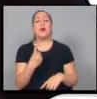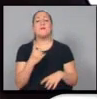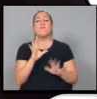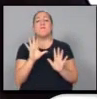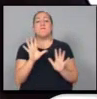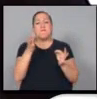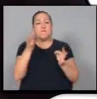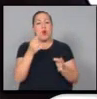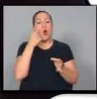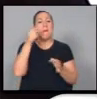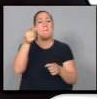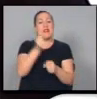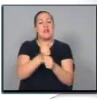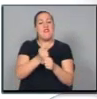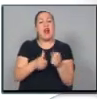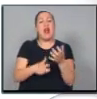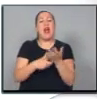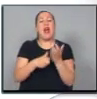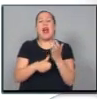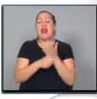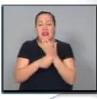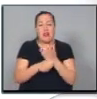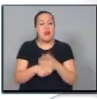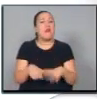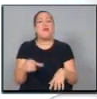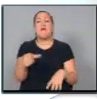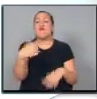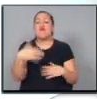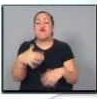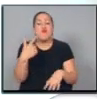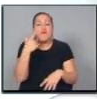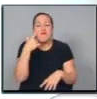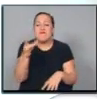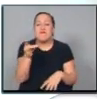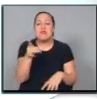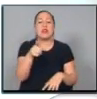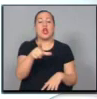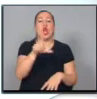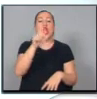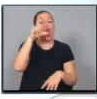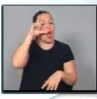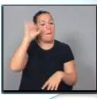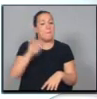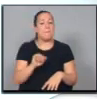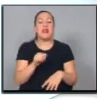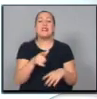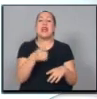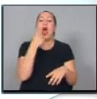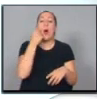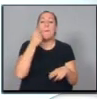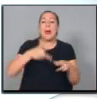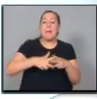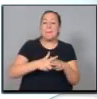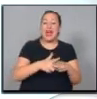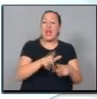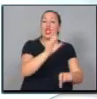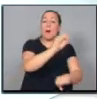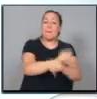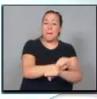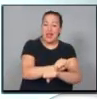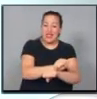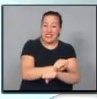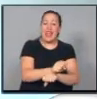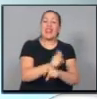sería carnicero y muy cercano a Arce López. Arce López es el mecánico que está detenido junto